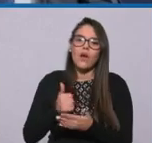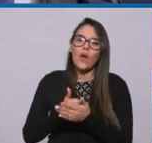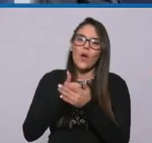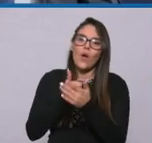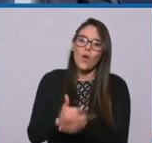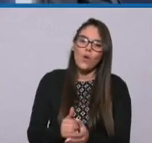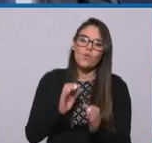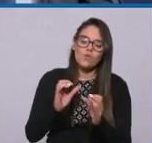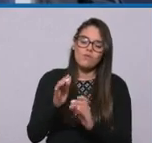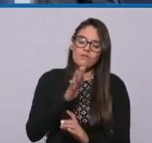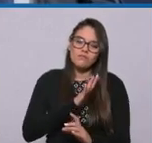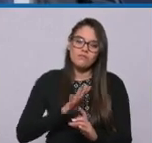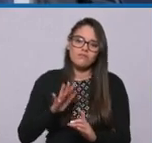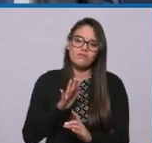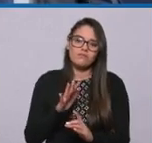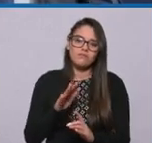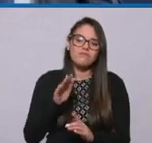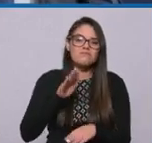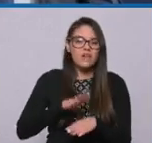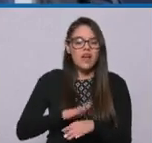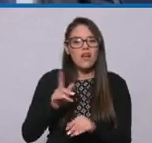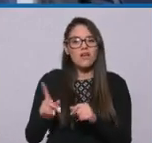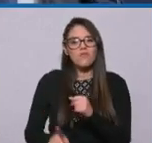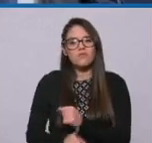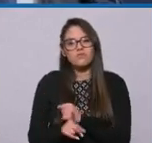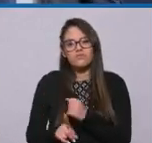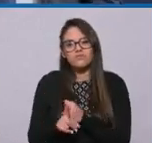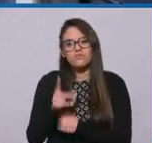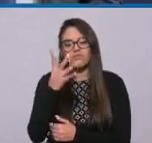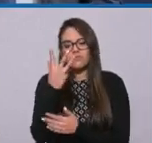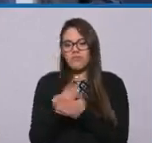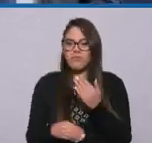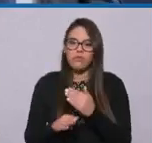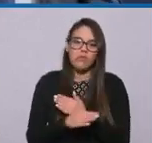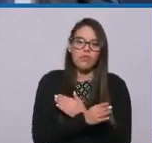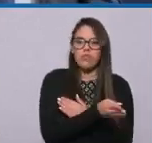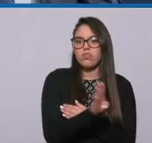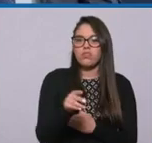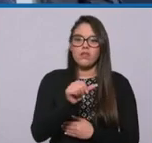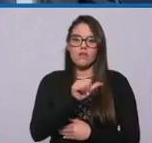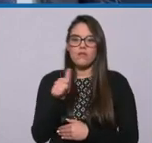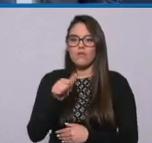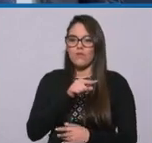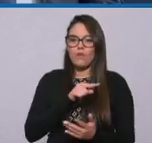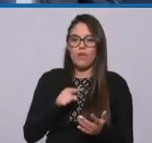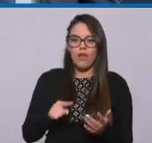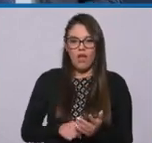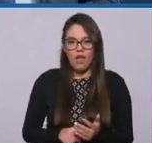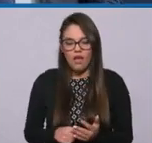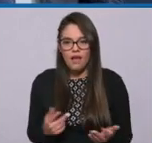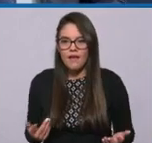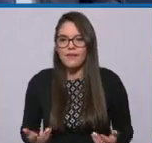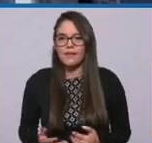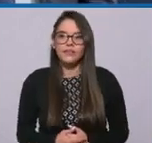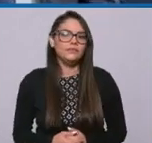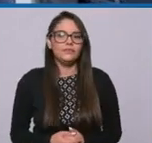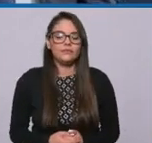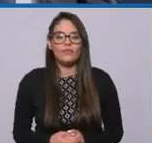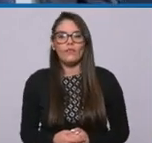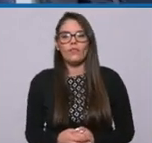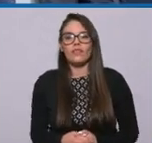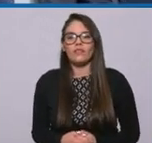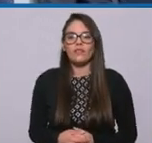pues causa problemáticas de que evitan los puntos y se van por